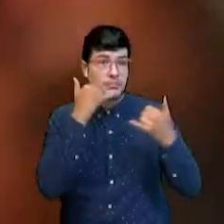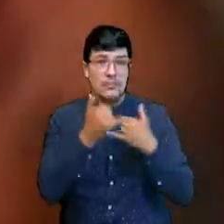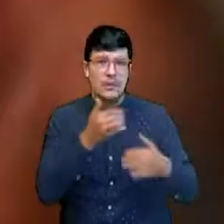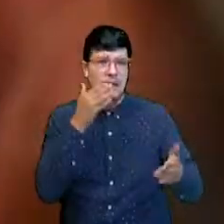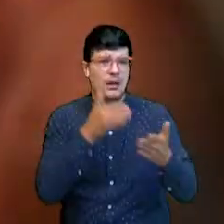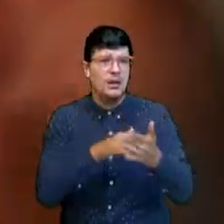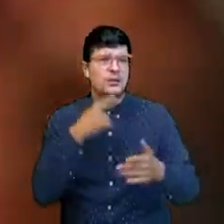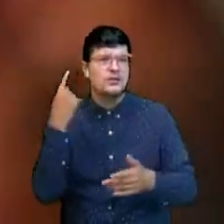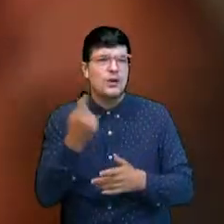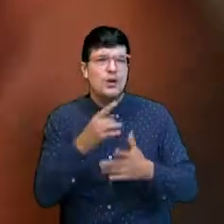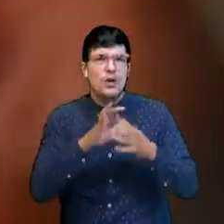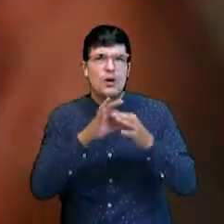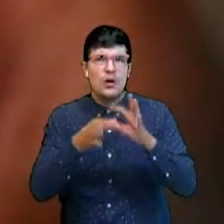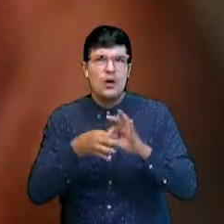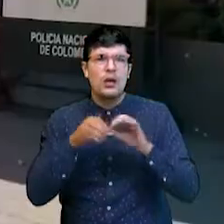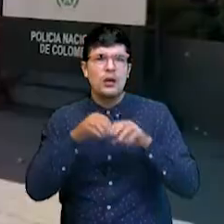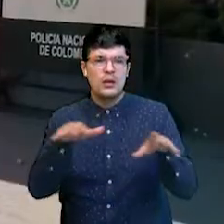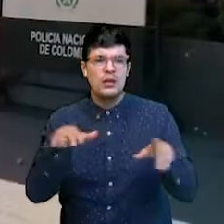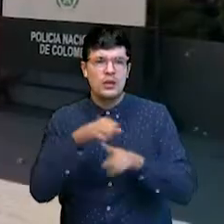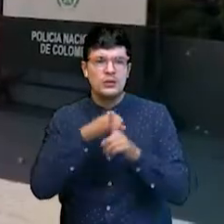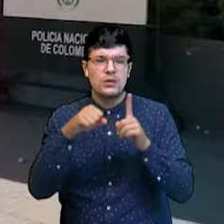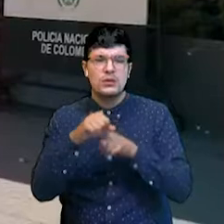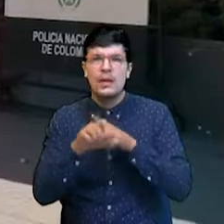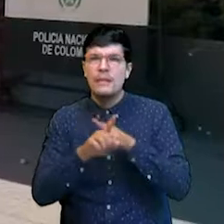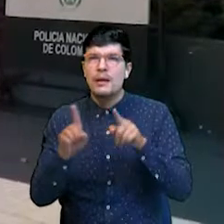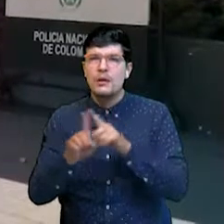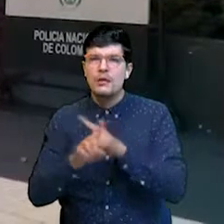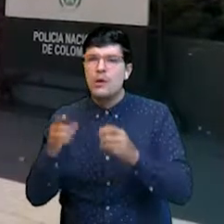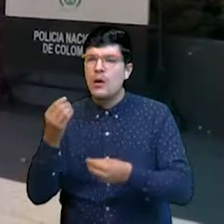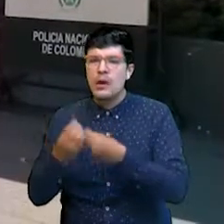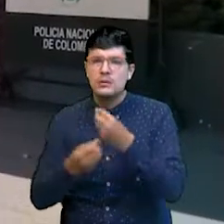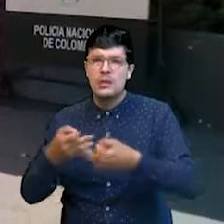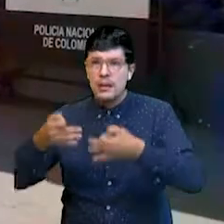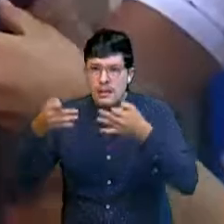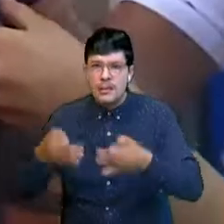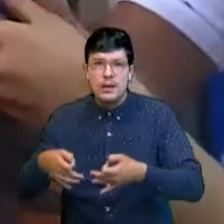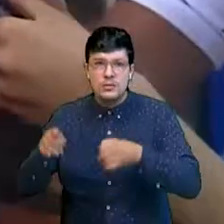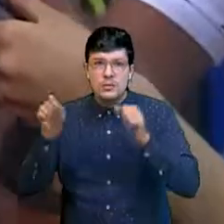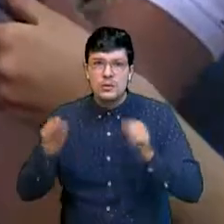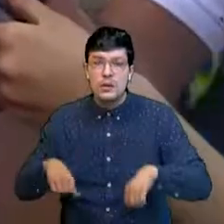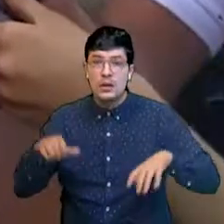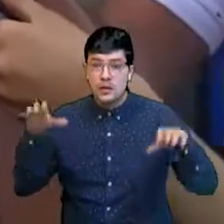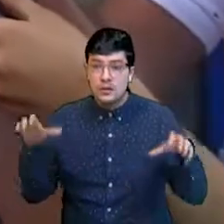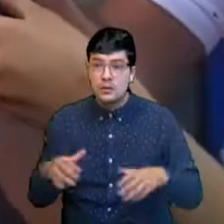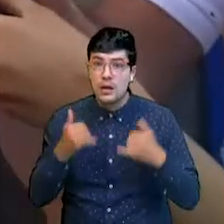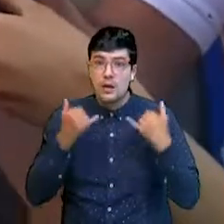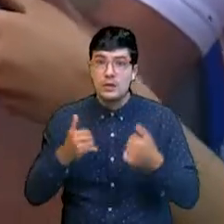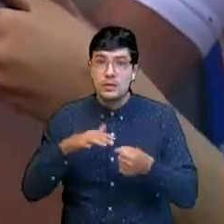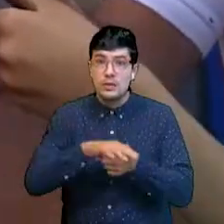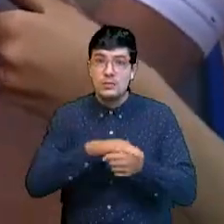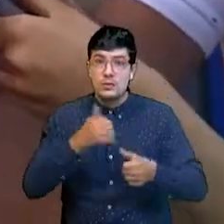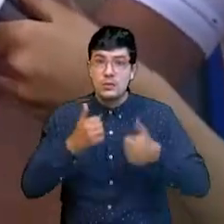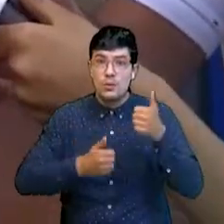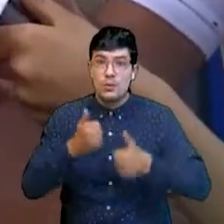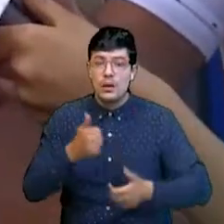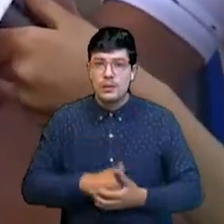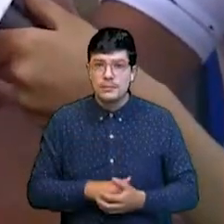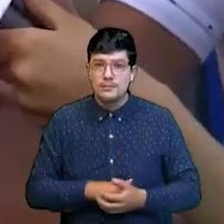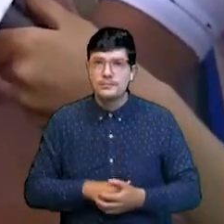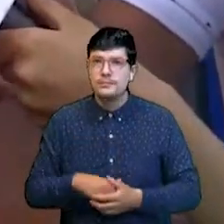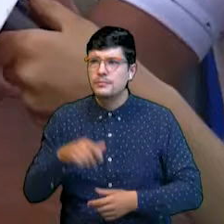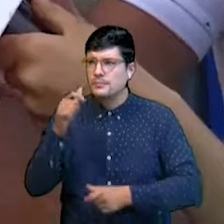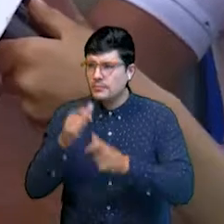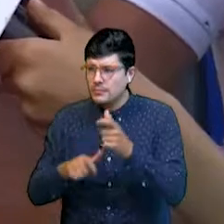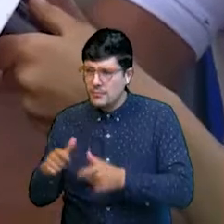denuncios solo se hacen por redes sociales y no oficialmente para poder actuar. En este momento, ¿qué situación tenemos? Que desafortunadamente la